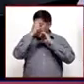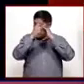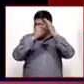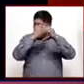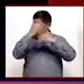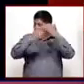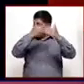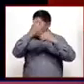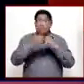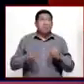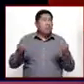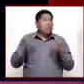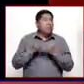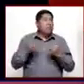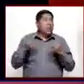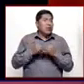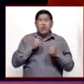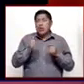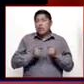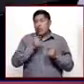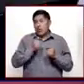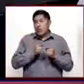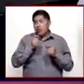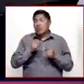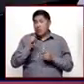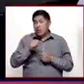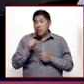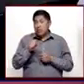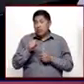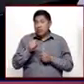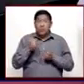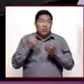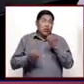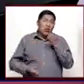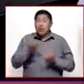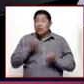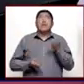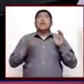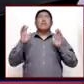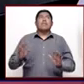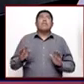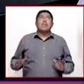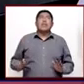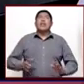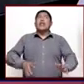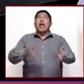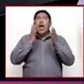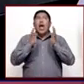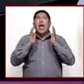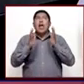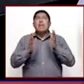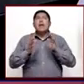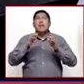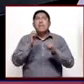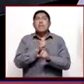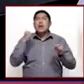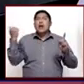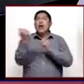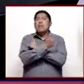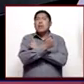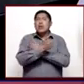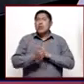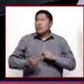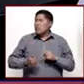tal vez ser un poquito más específicos e incluso adelantar estas evaluaciones. Claro, lo que ellos están hablando es de un aspecto de una